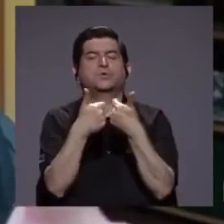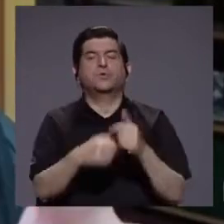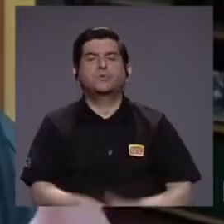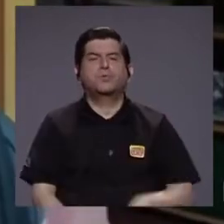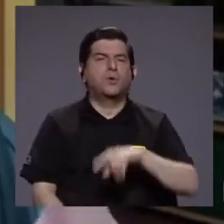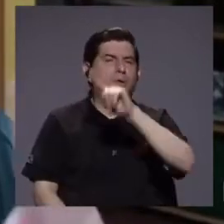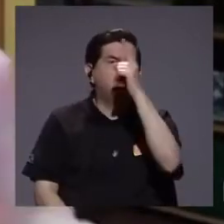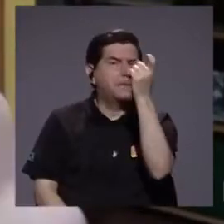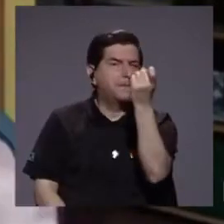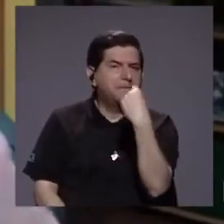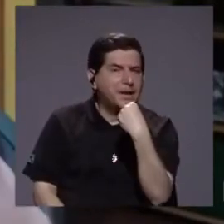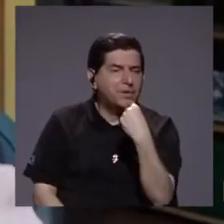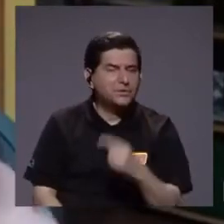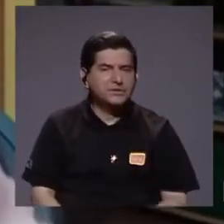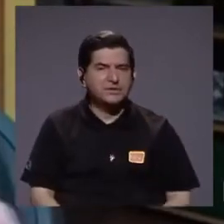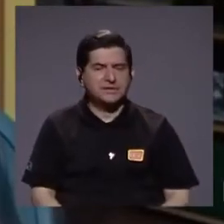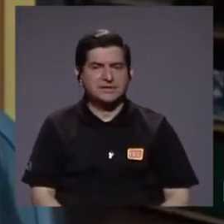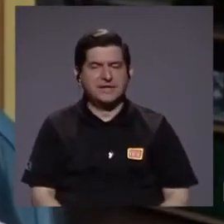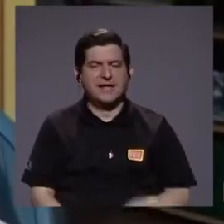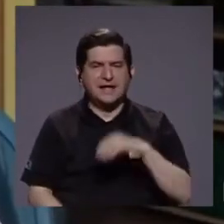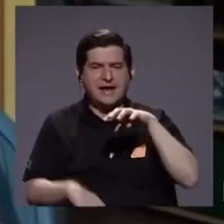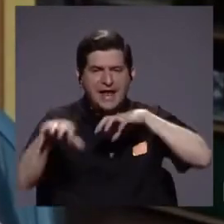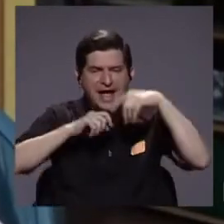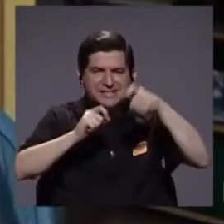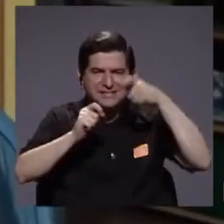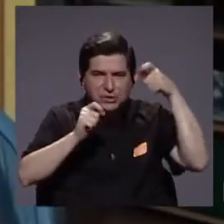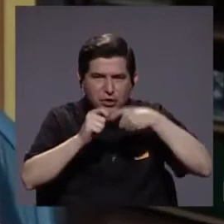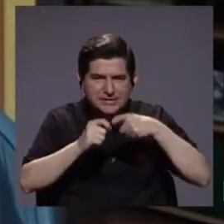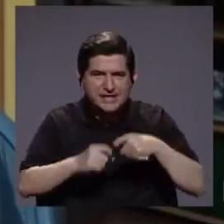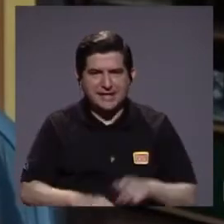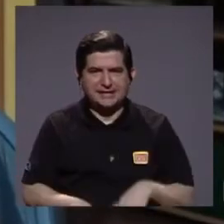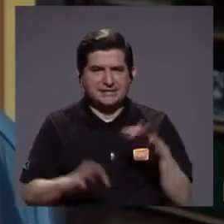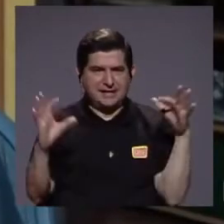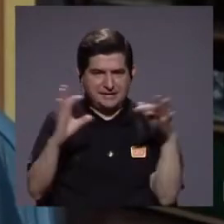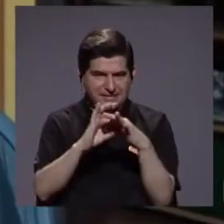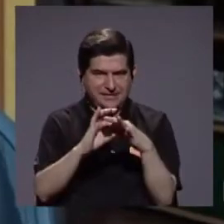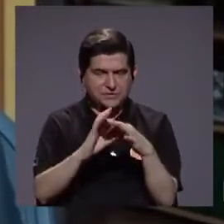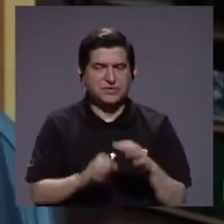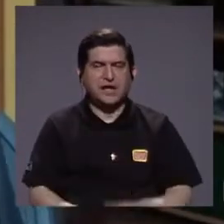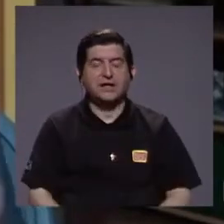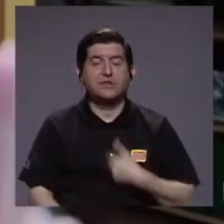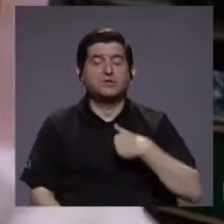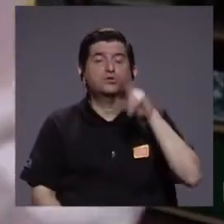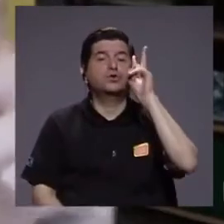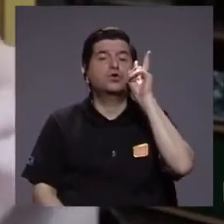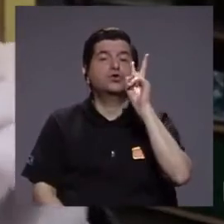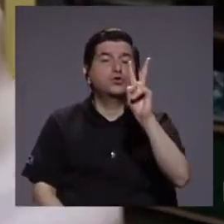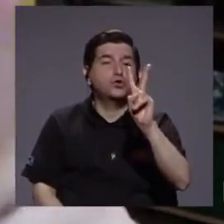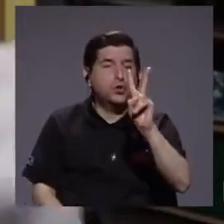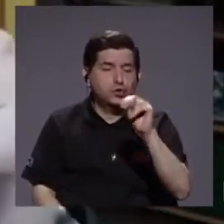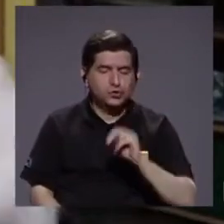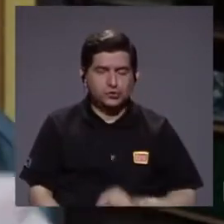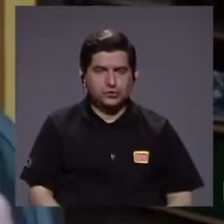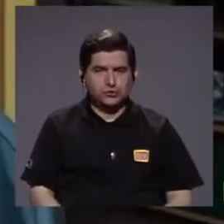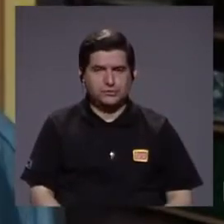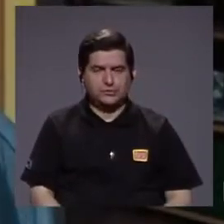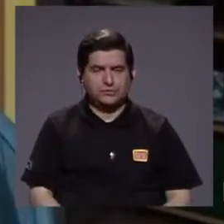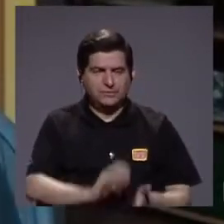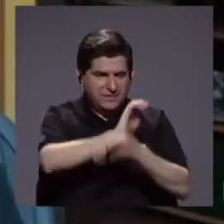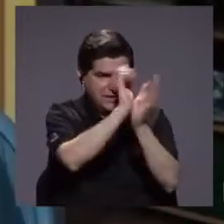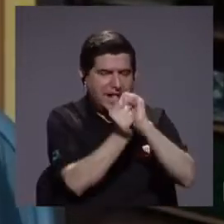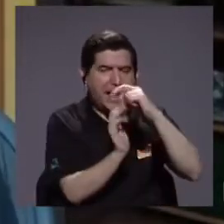Usted preguntaba, Camila, por medidas específicas al respecto. Le voy a dar 2. Hacer las